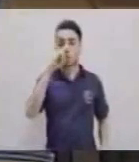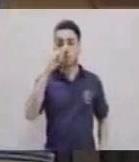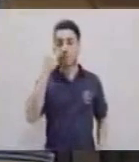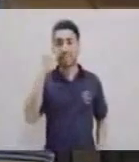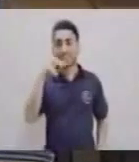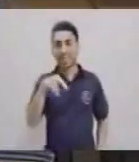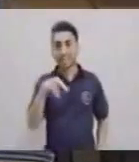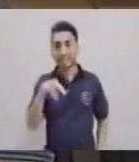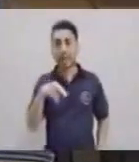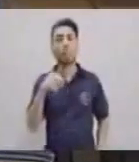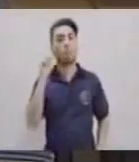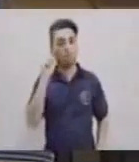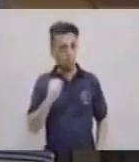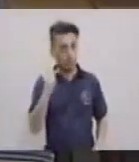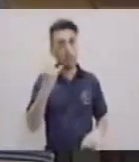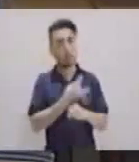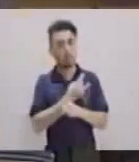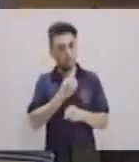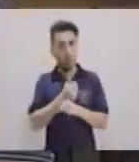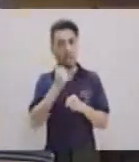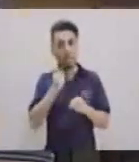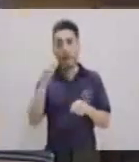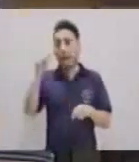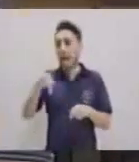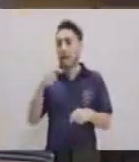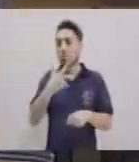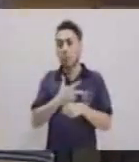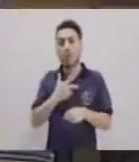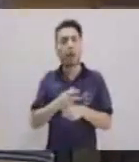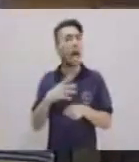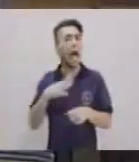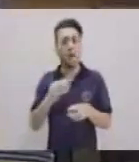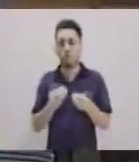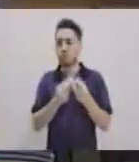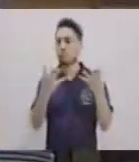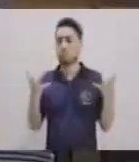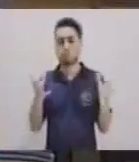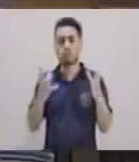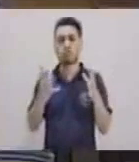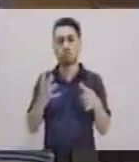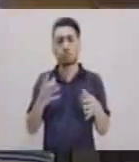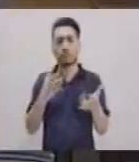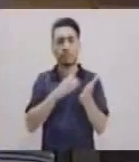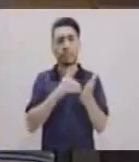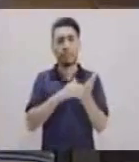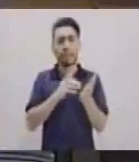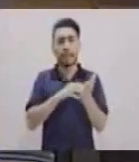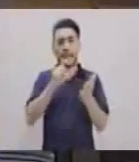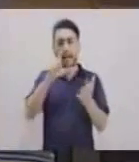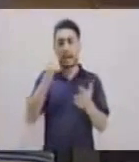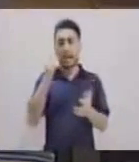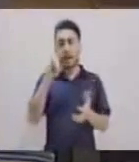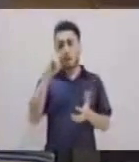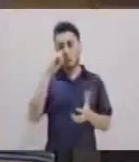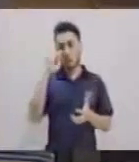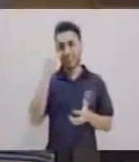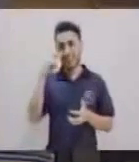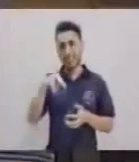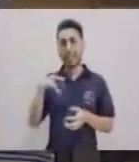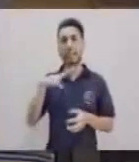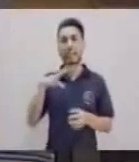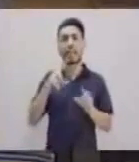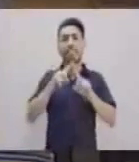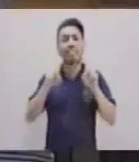trabajan en electrónica, puede ser un buen recurso. En el mercado local en Guatemala existen varias opciones de cautines con diferentes tipos de